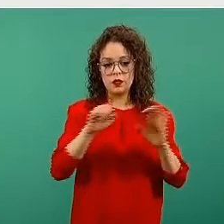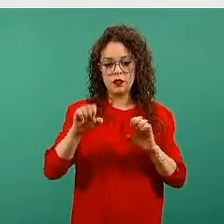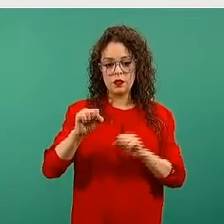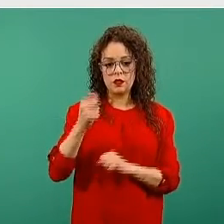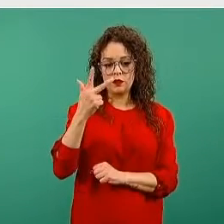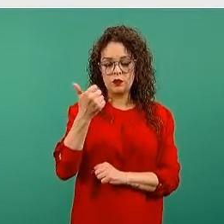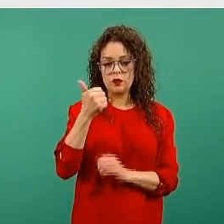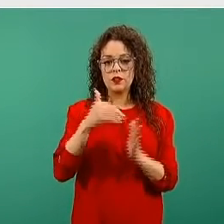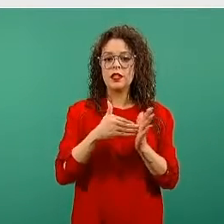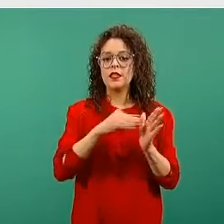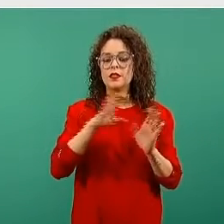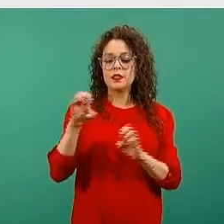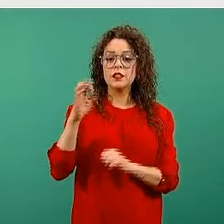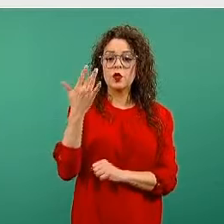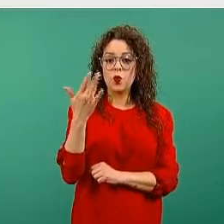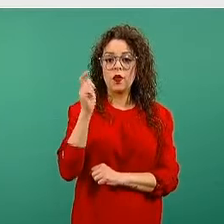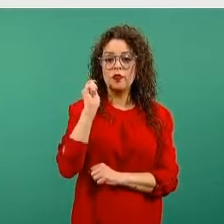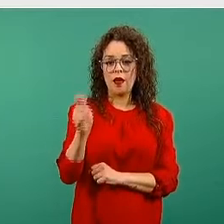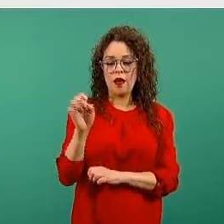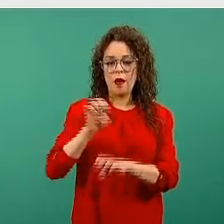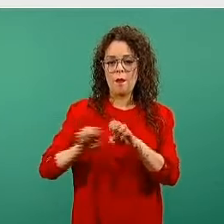5.668.650 de Pfizer,